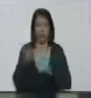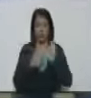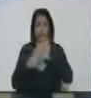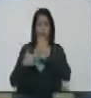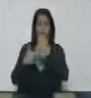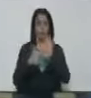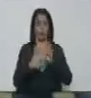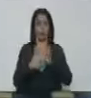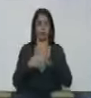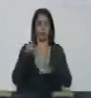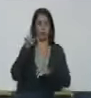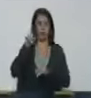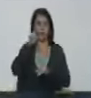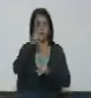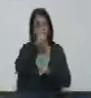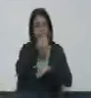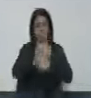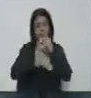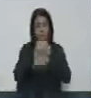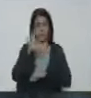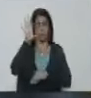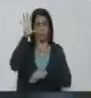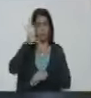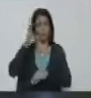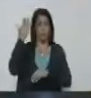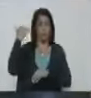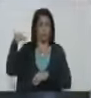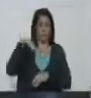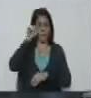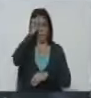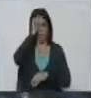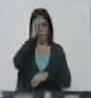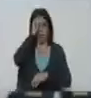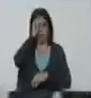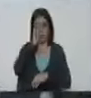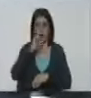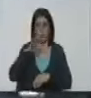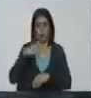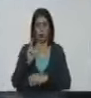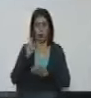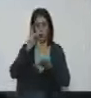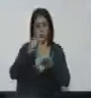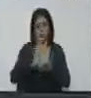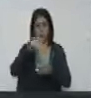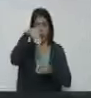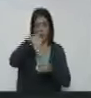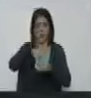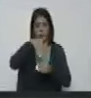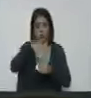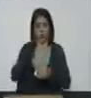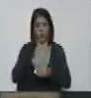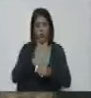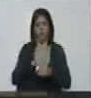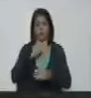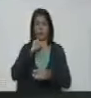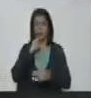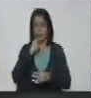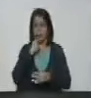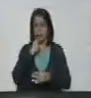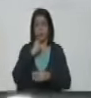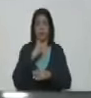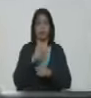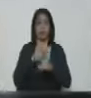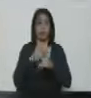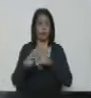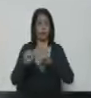dieron, la lección que dieron al país el pasado domingo, cuando por la vía del voto directo, secreto, por la vía